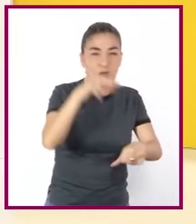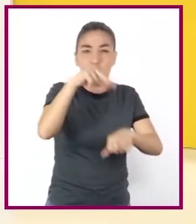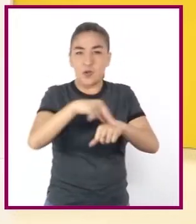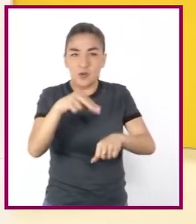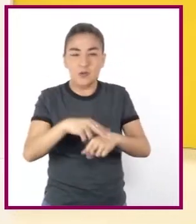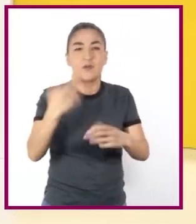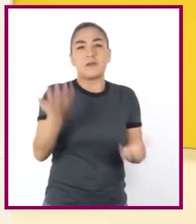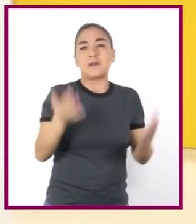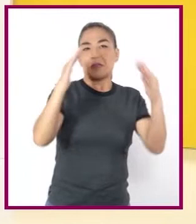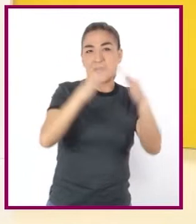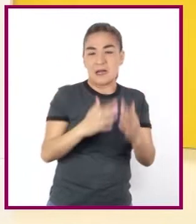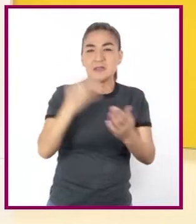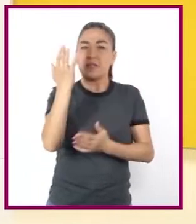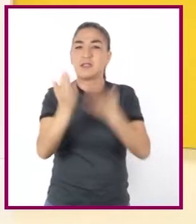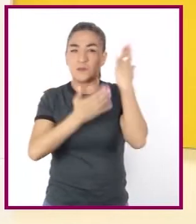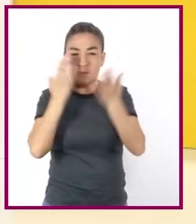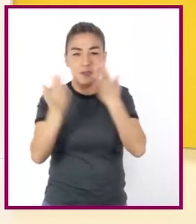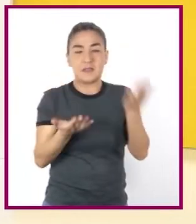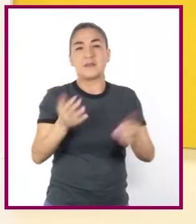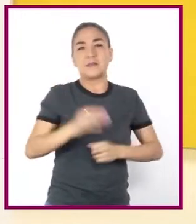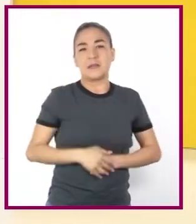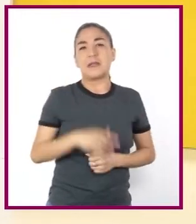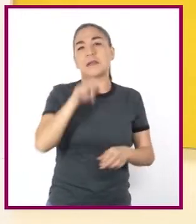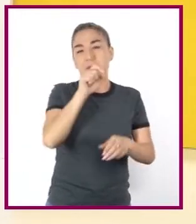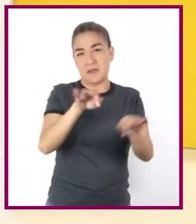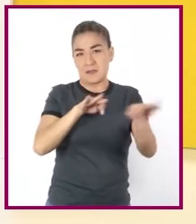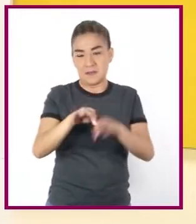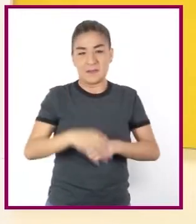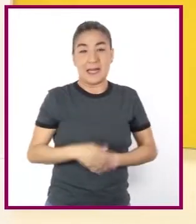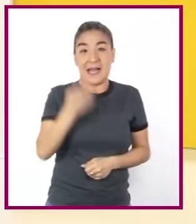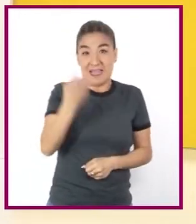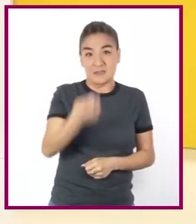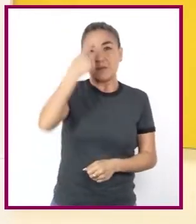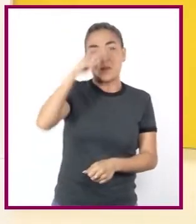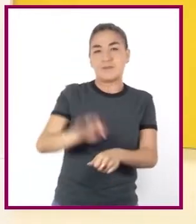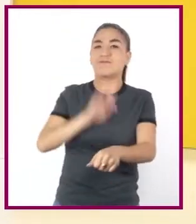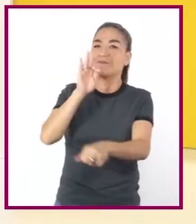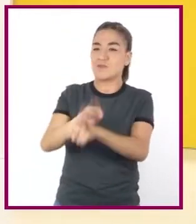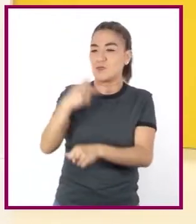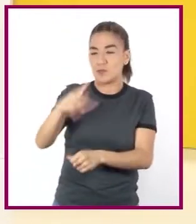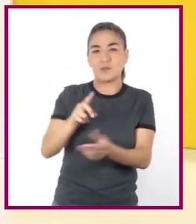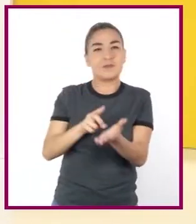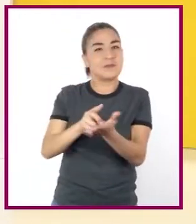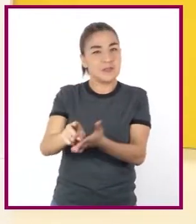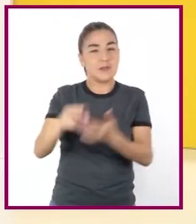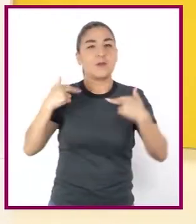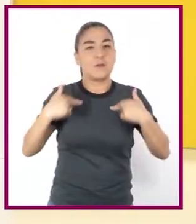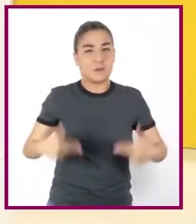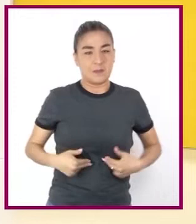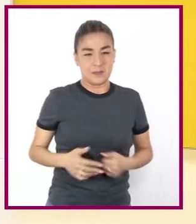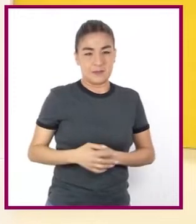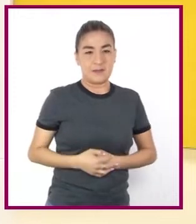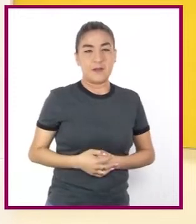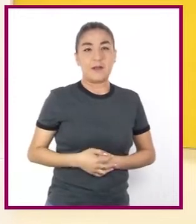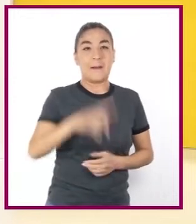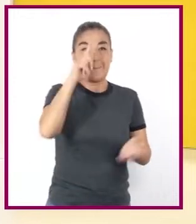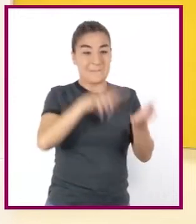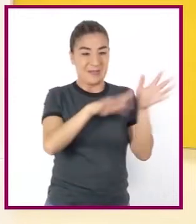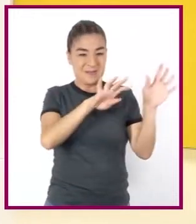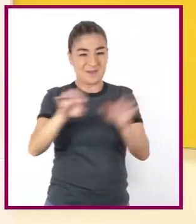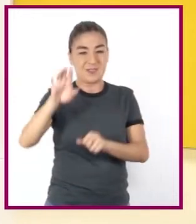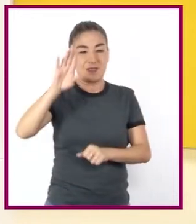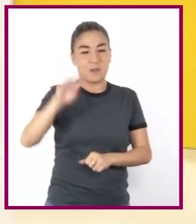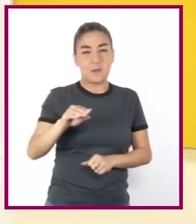recursos. Estas condiciones favorecen el desarrollo humano. En 1990, el Programa de